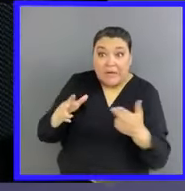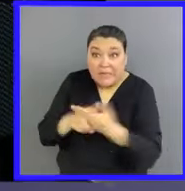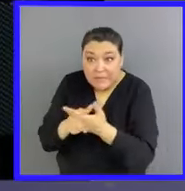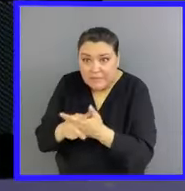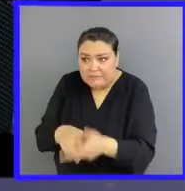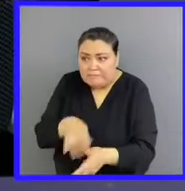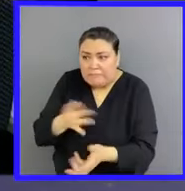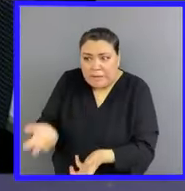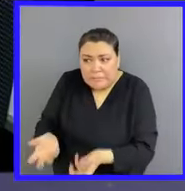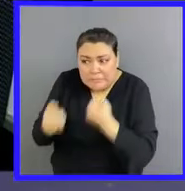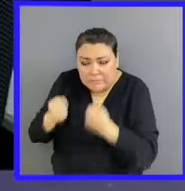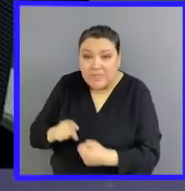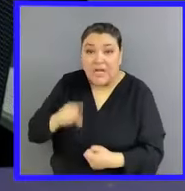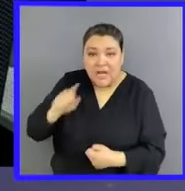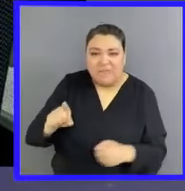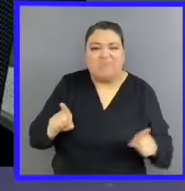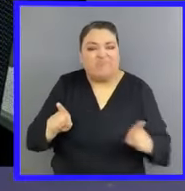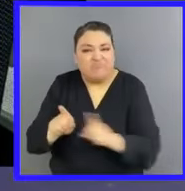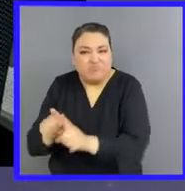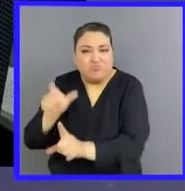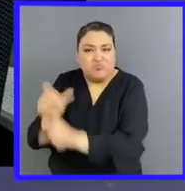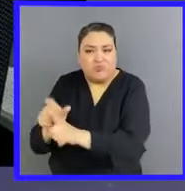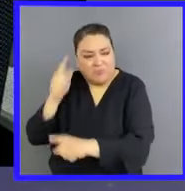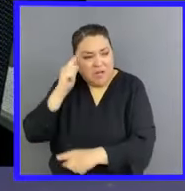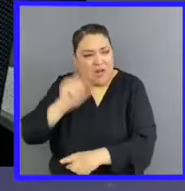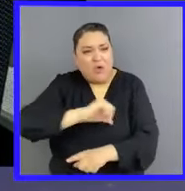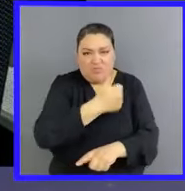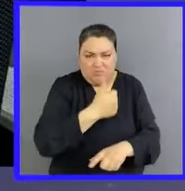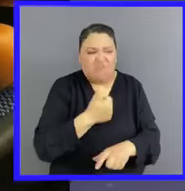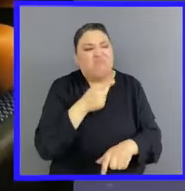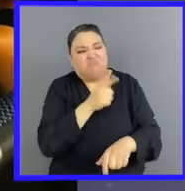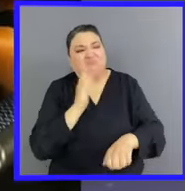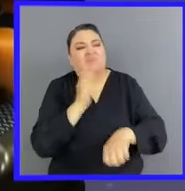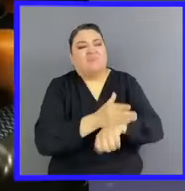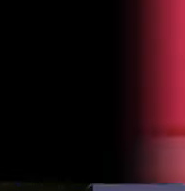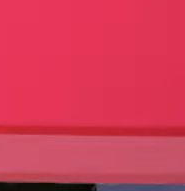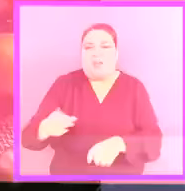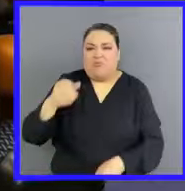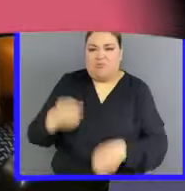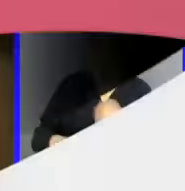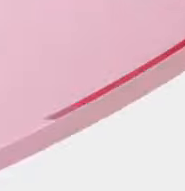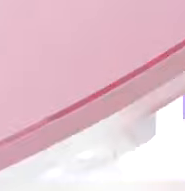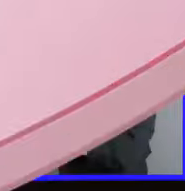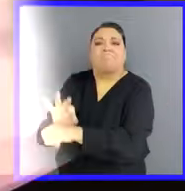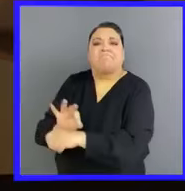de mitigar la violencia de género y garantizar el acceso a la justicia.